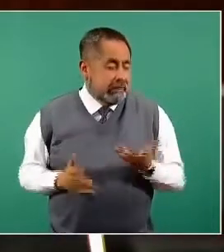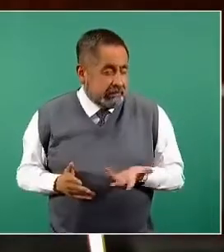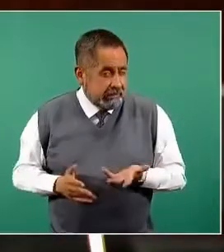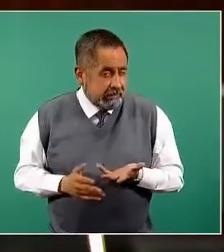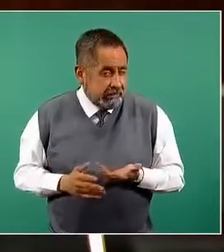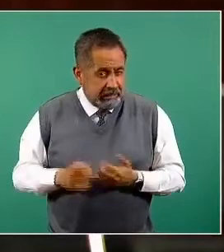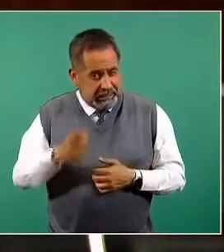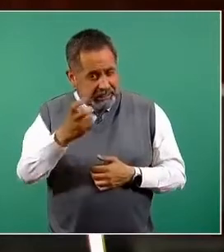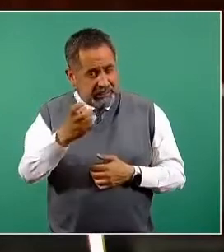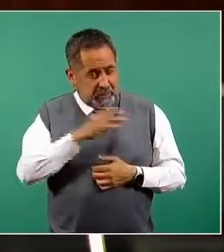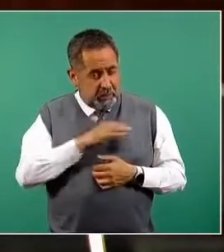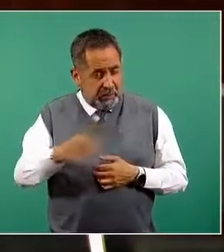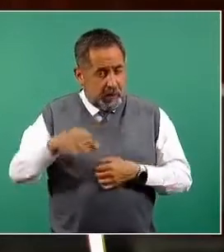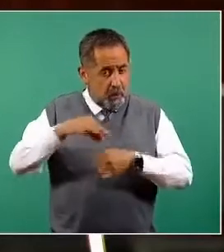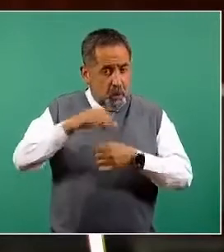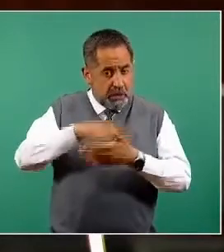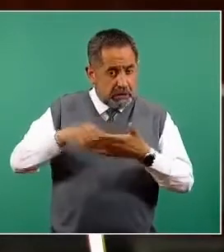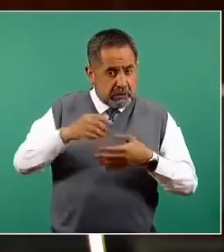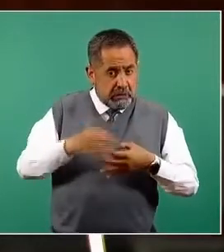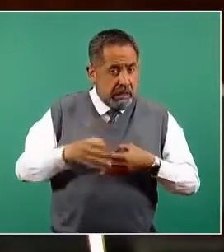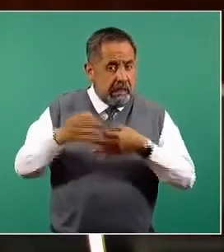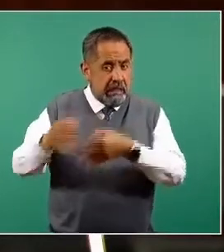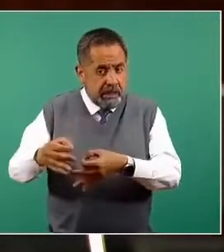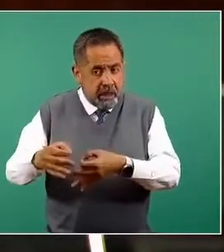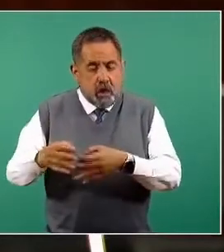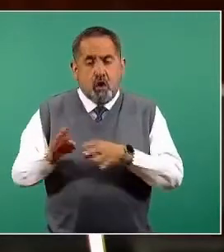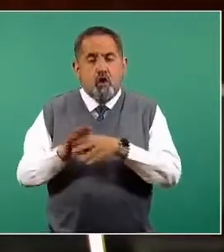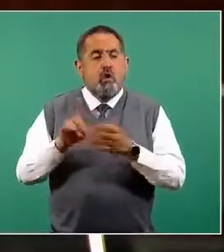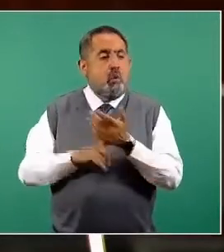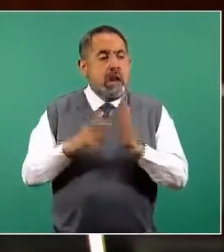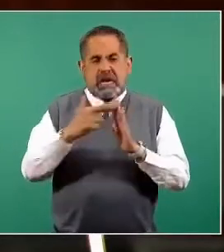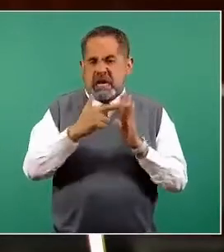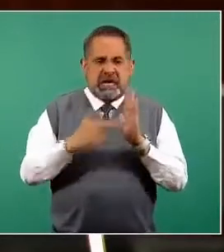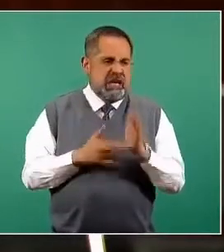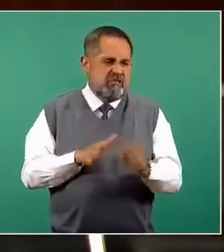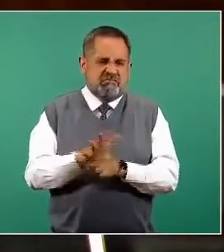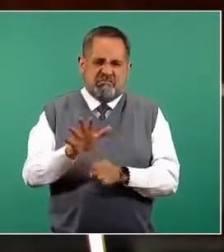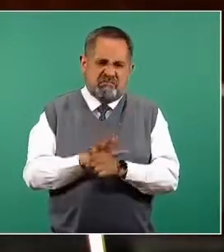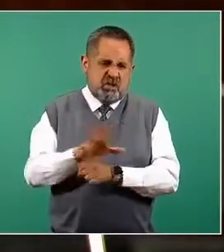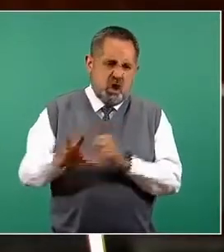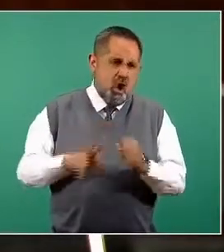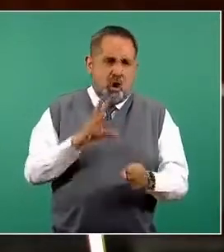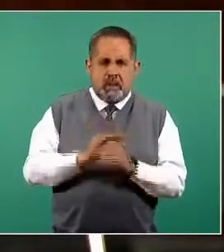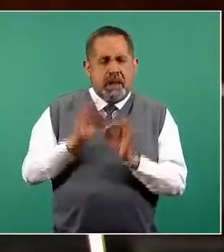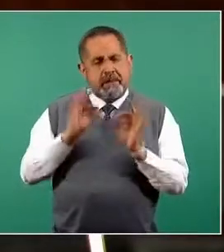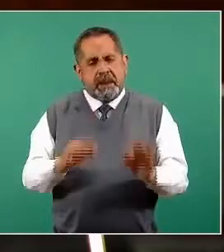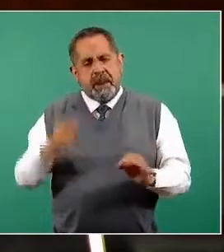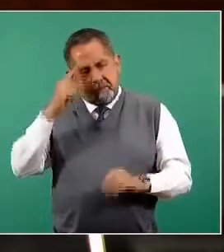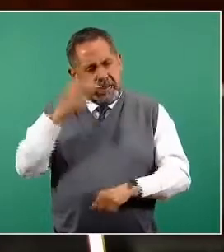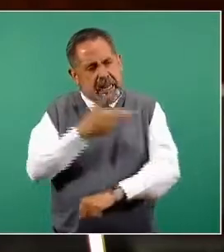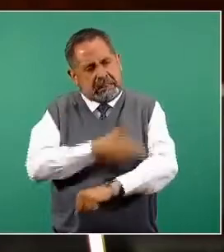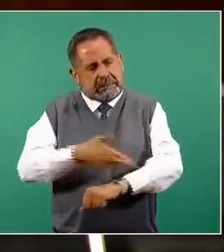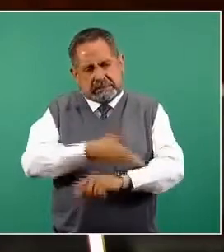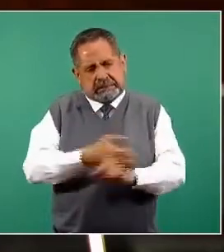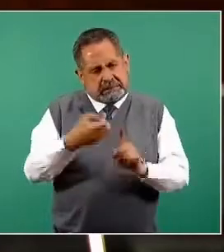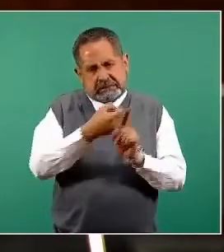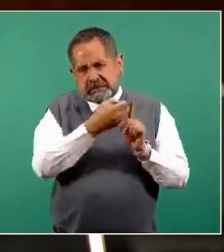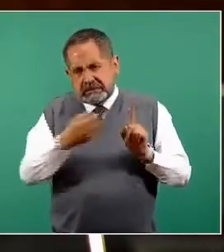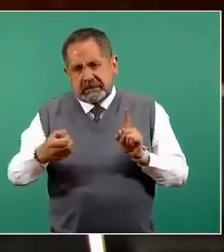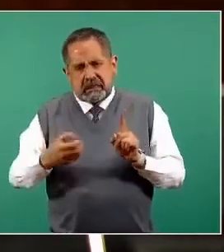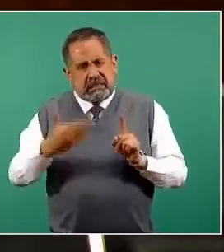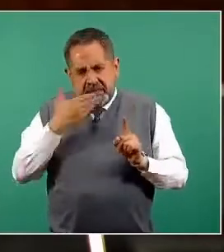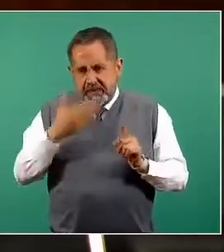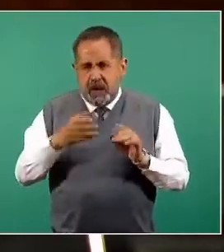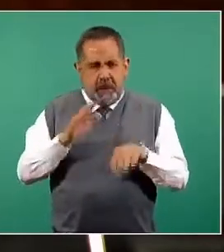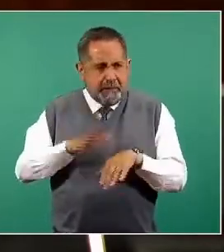sería adecuada, posponerlo, o los protocolos que se van a implementar son suficientes para garantizar que el proceso electoral se pueda realizar de